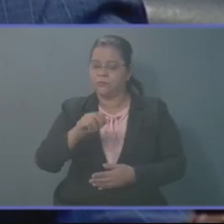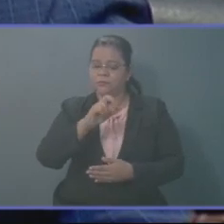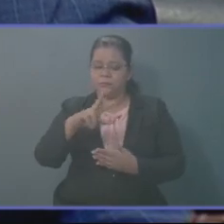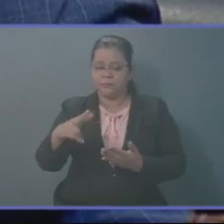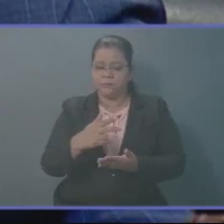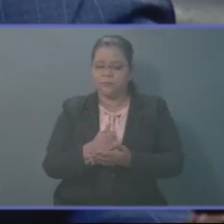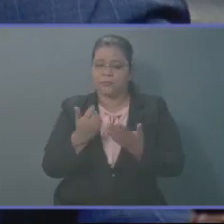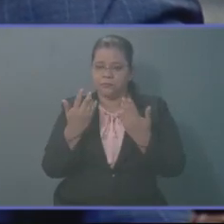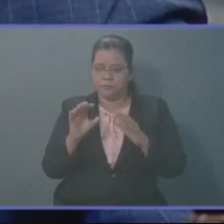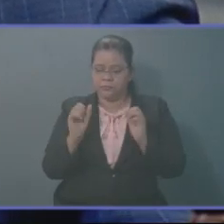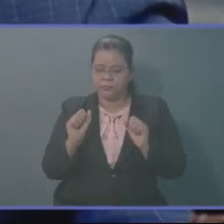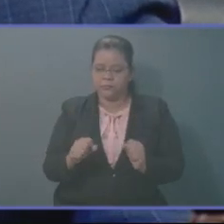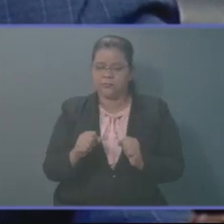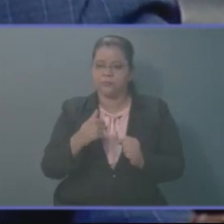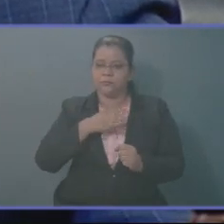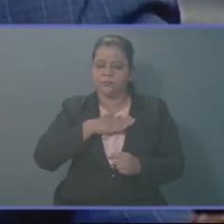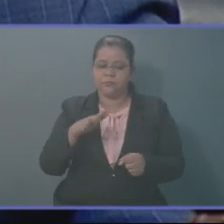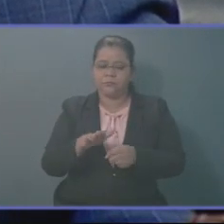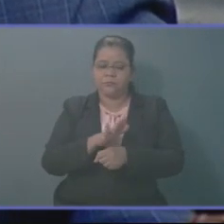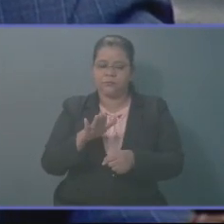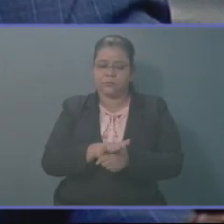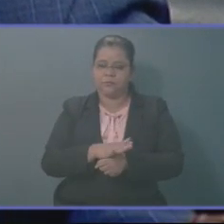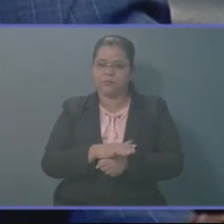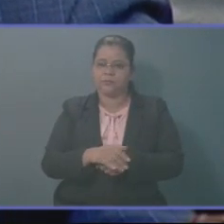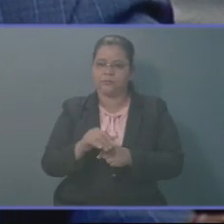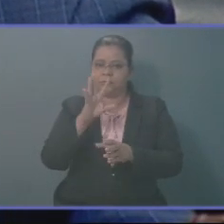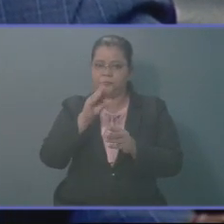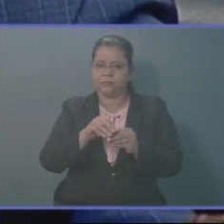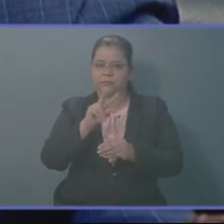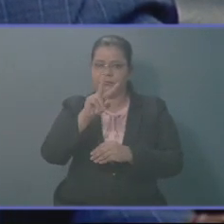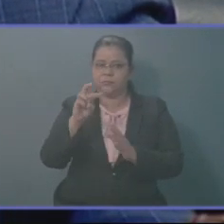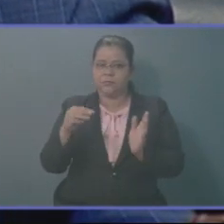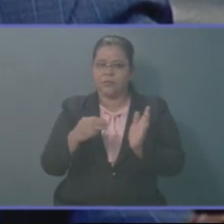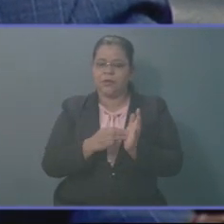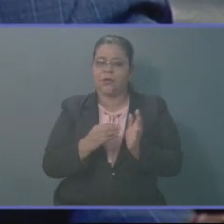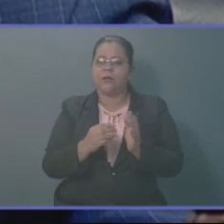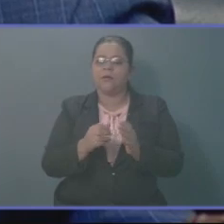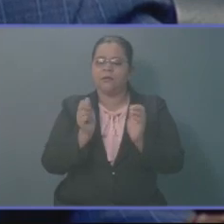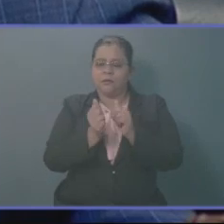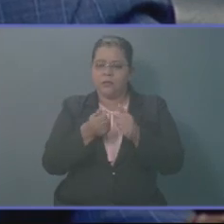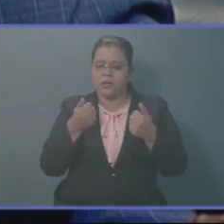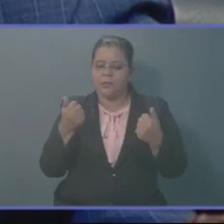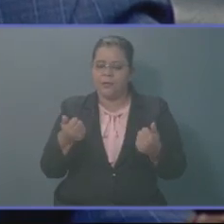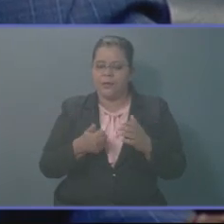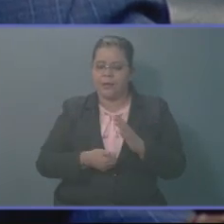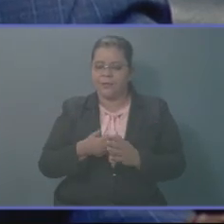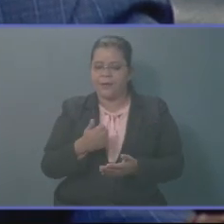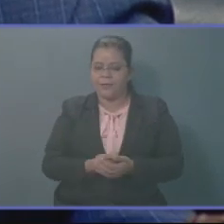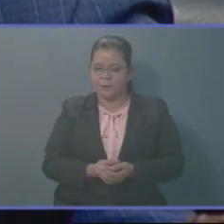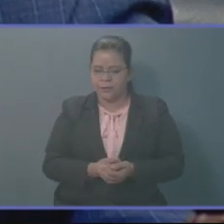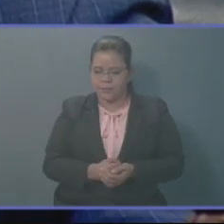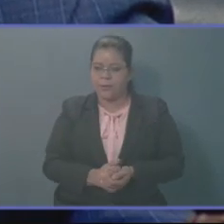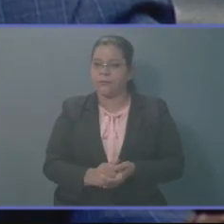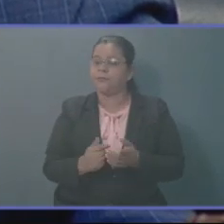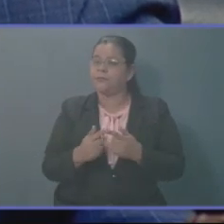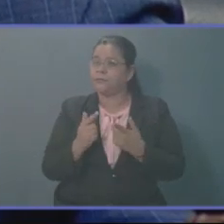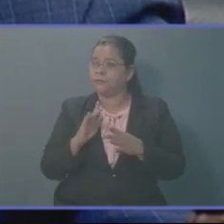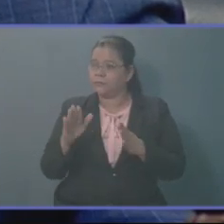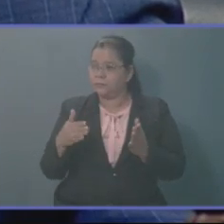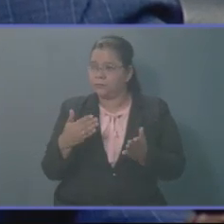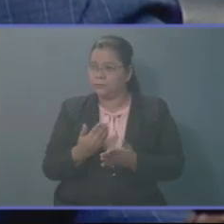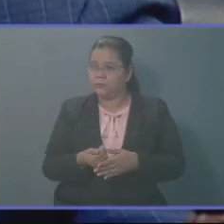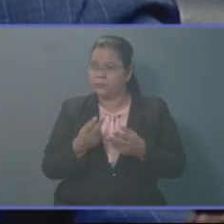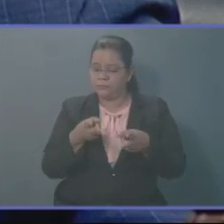la obtención de recursos hasta por la suma de $2.000 millones de los Estados Unidos de América, a través de la emisión